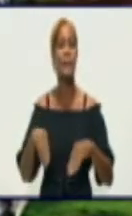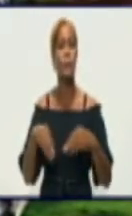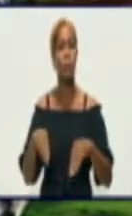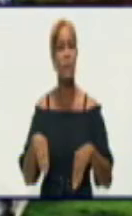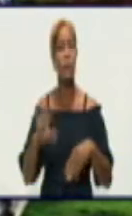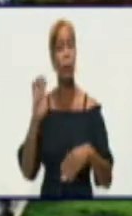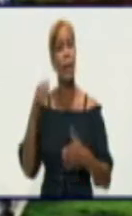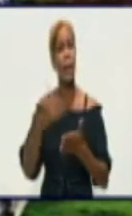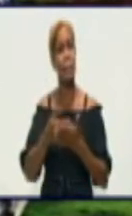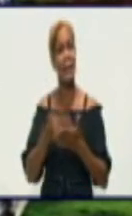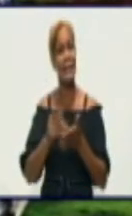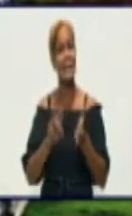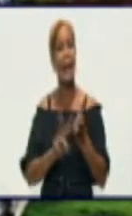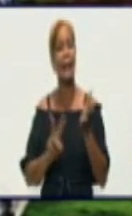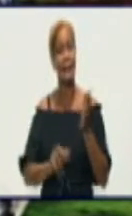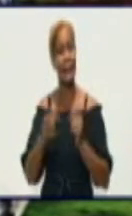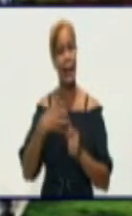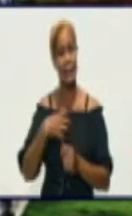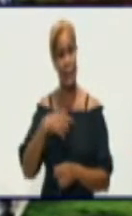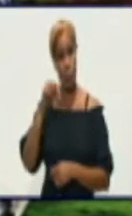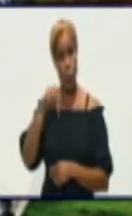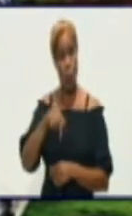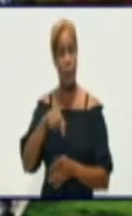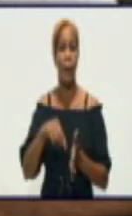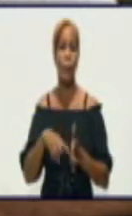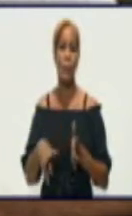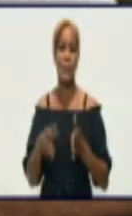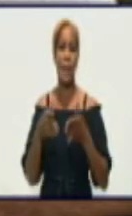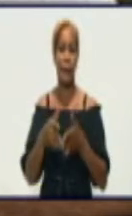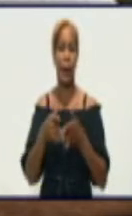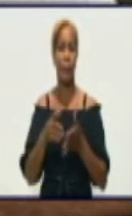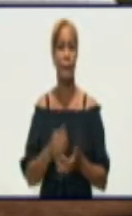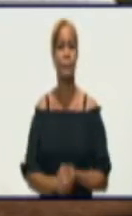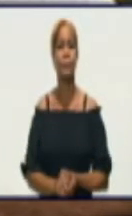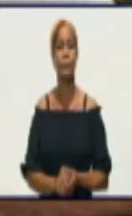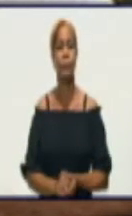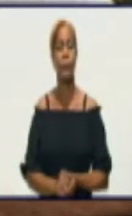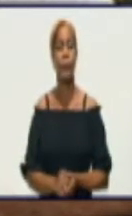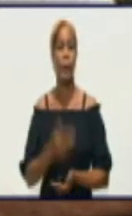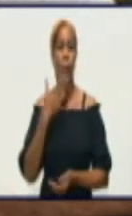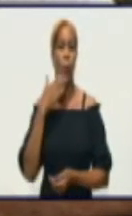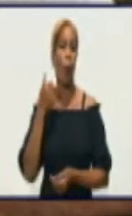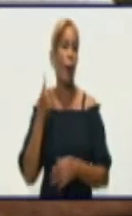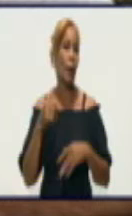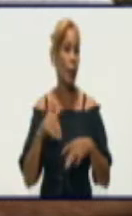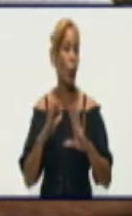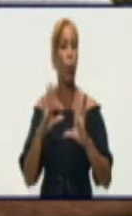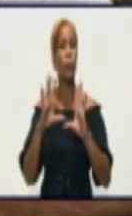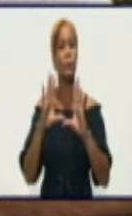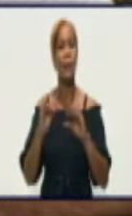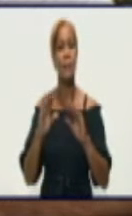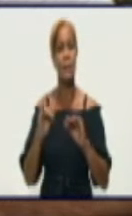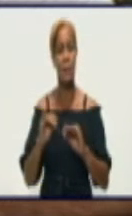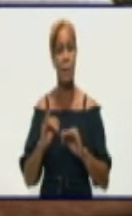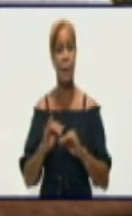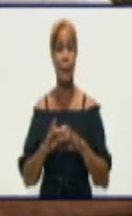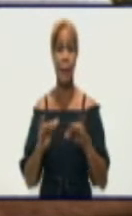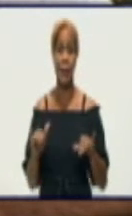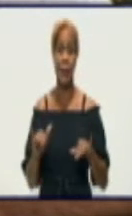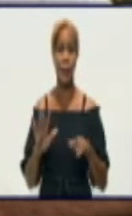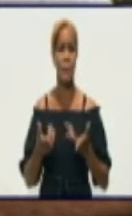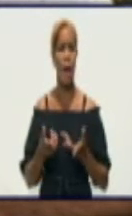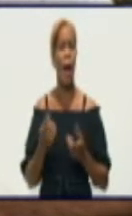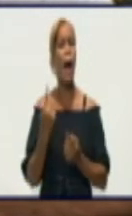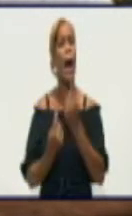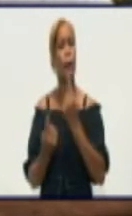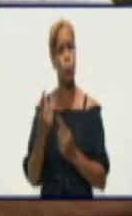eléctrica que tenemos hoy en el territorio bueno decir que a partir de la de sincronizar quitera y felton ir